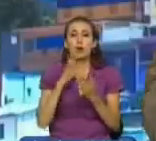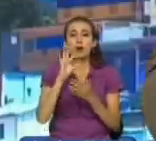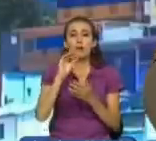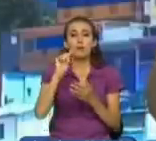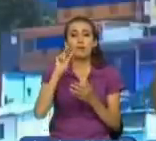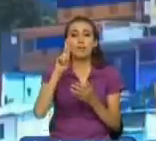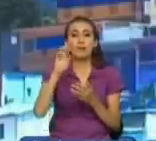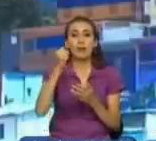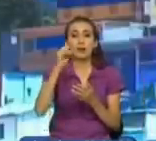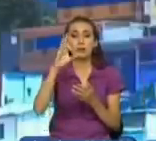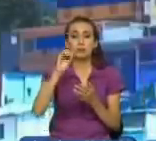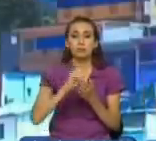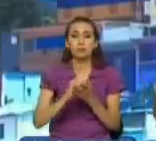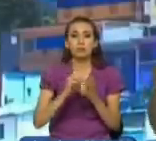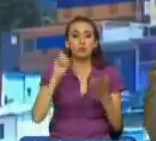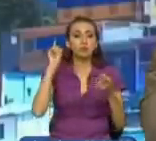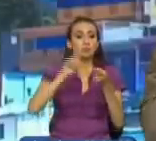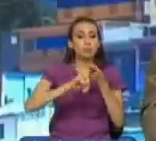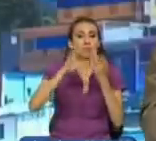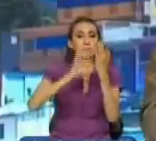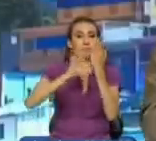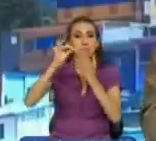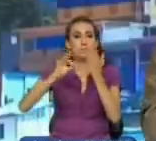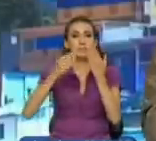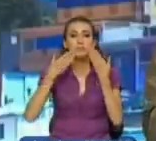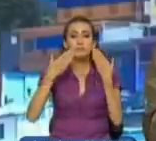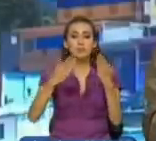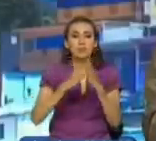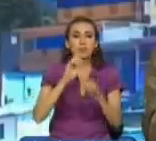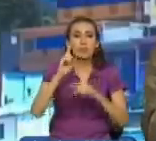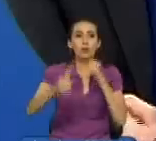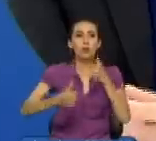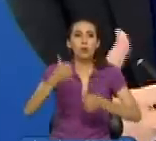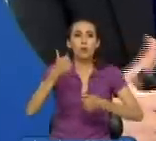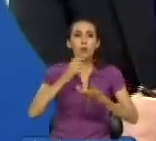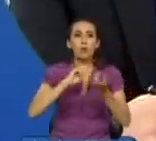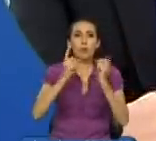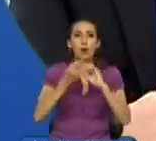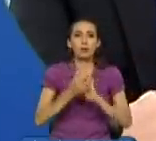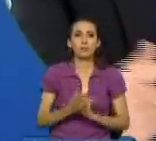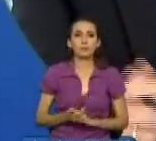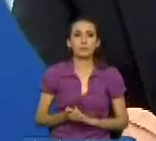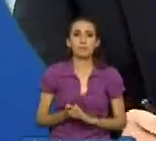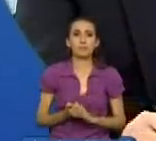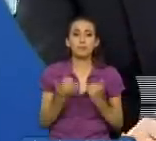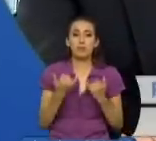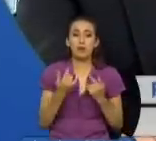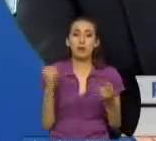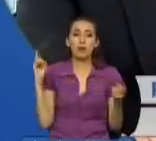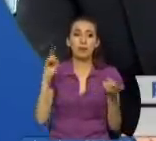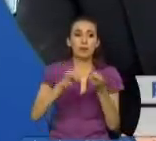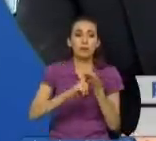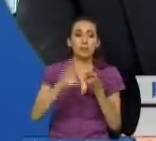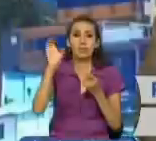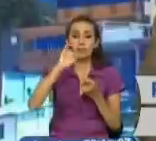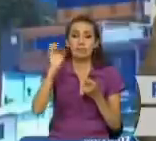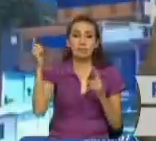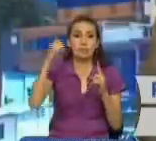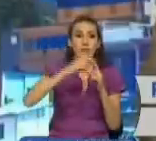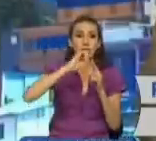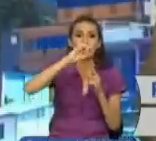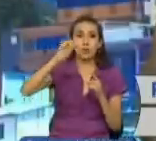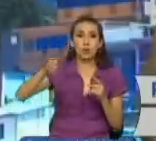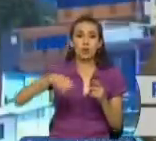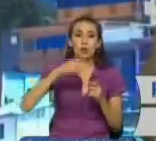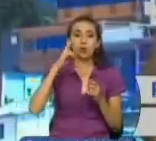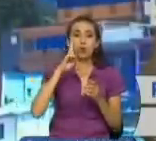Ortiz exministro de finanzas de arranque se debe aclarar Cuál es el déficit fiscal de enero a junio en este año 2017 va en